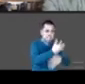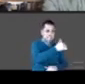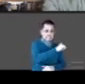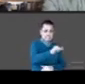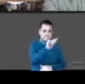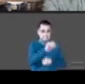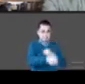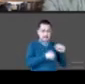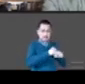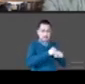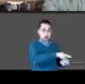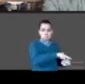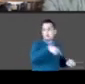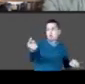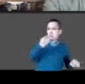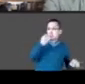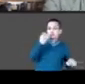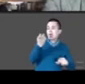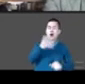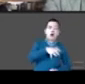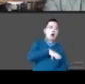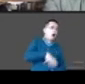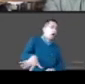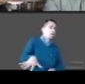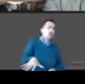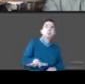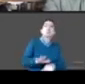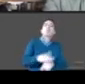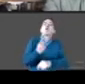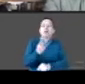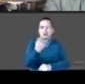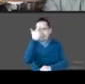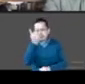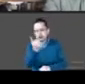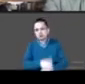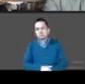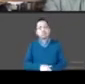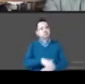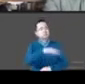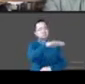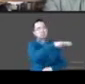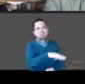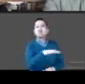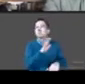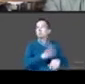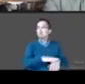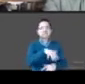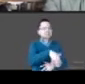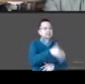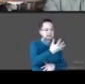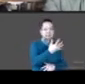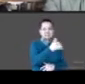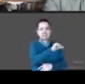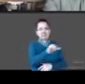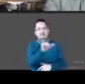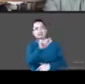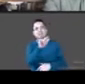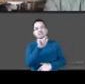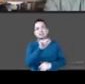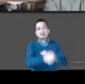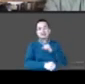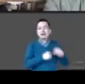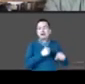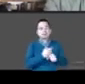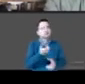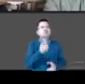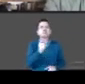claramente un mayor porcentaje sobre todo acentuado de 15 a 17 que es la barra verde la falta de interés